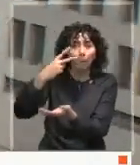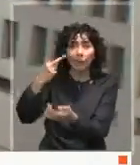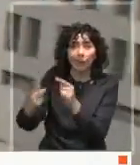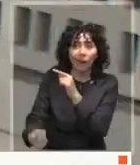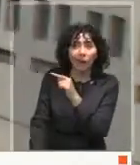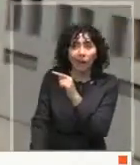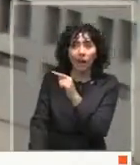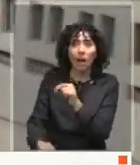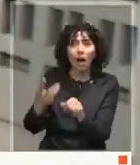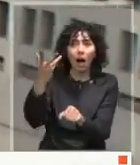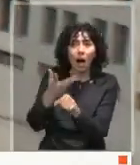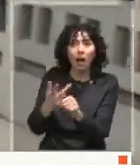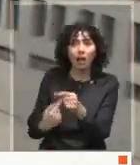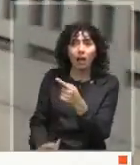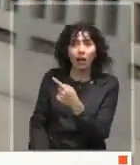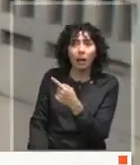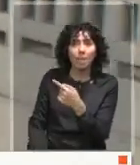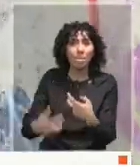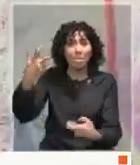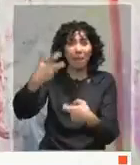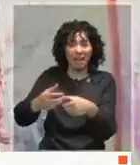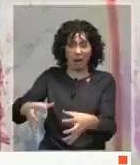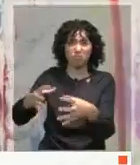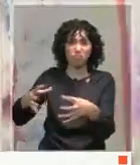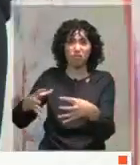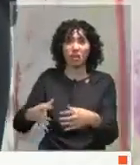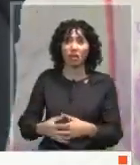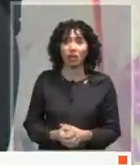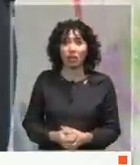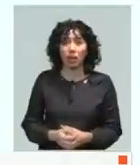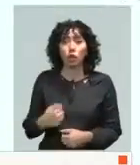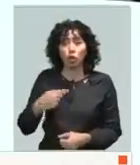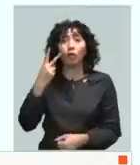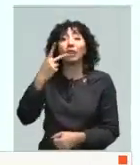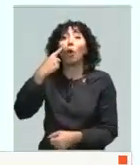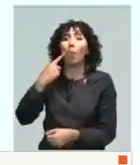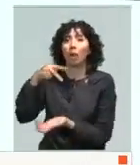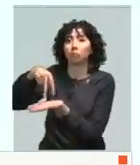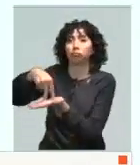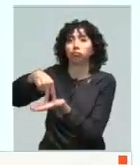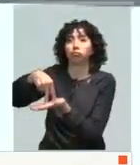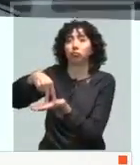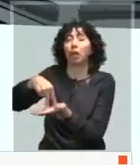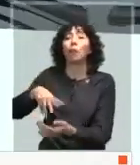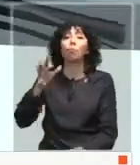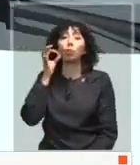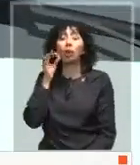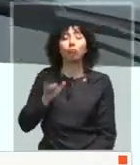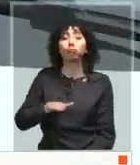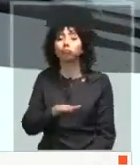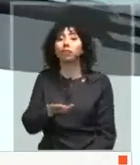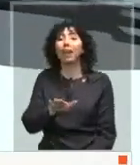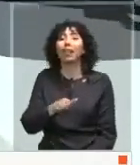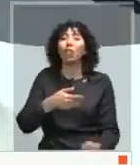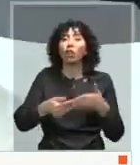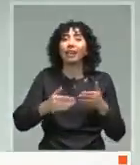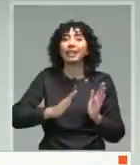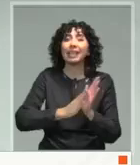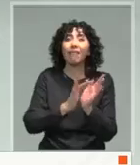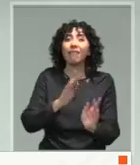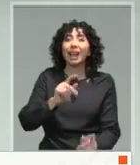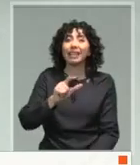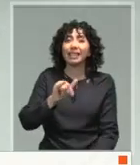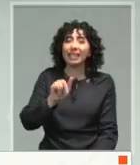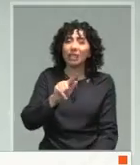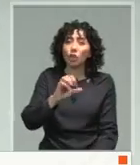tremendo piedra. Piedra, sí. Yo lo vi acá. Ella iba camino a San Francisco de Mostazal, región de